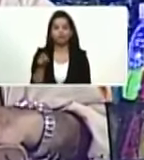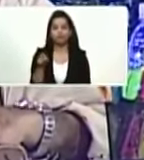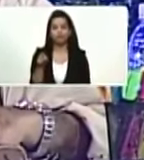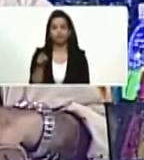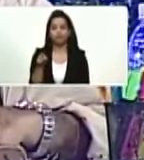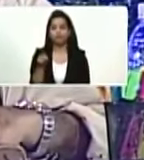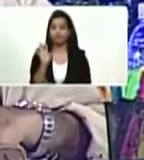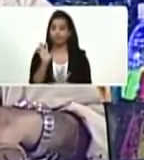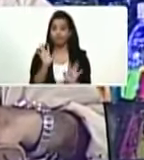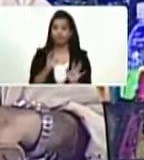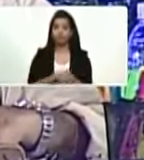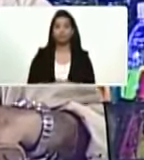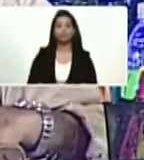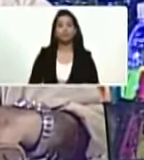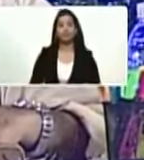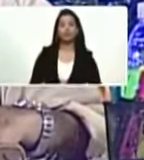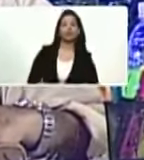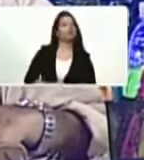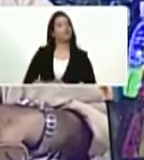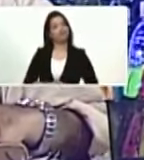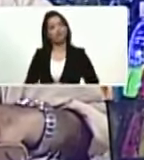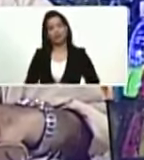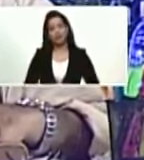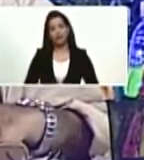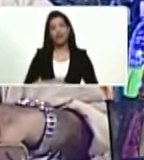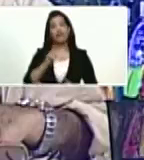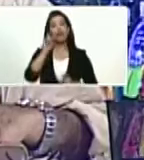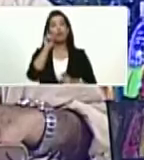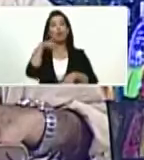no solo de ganas,